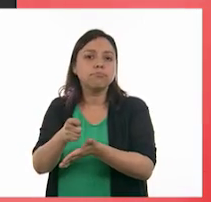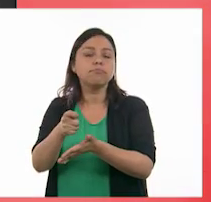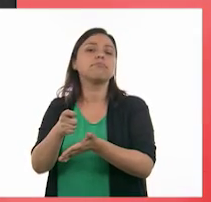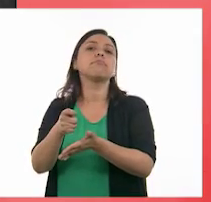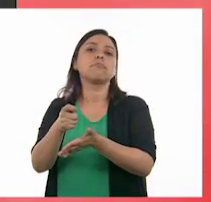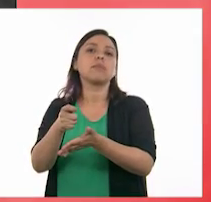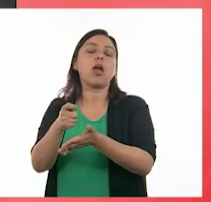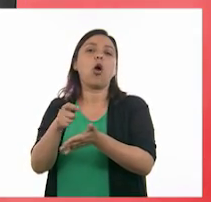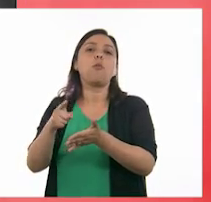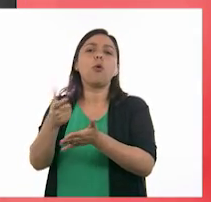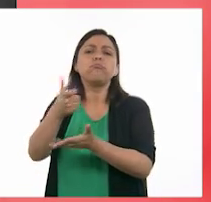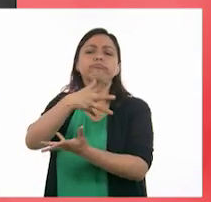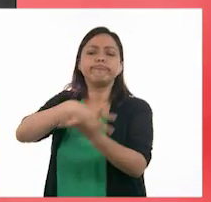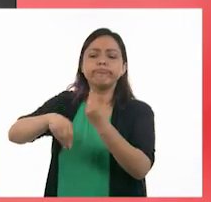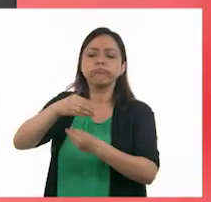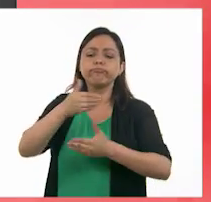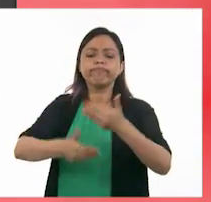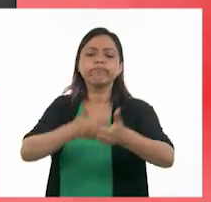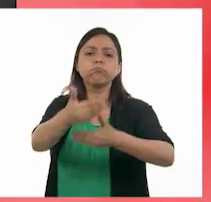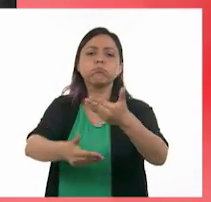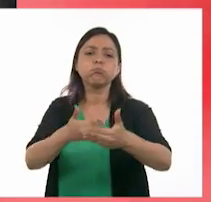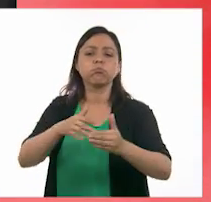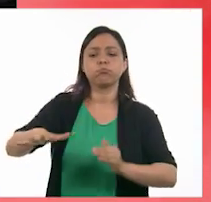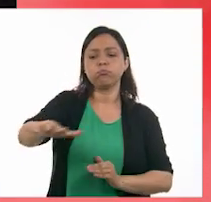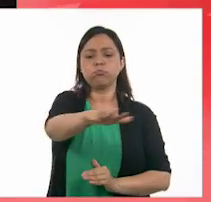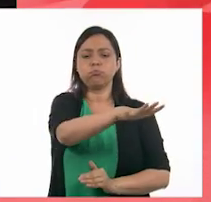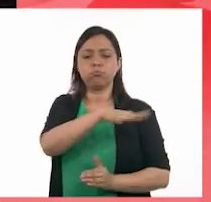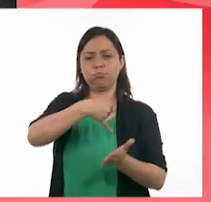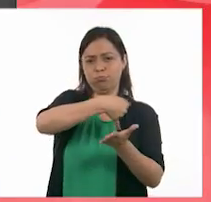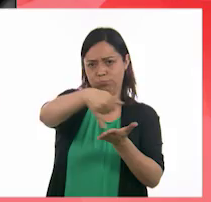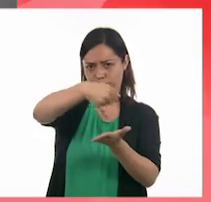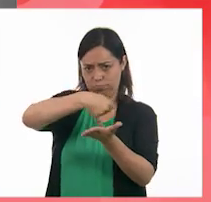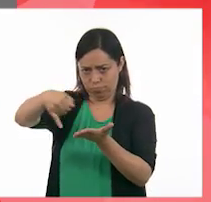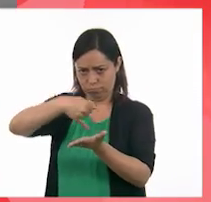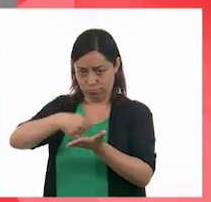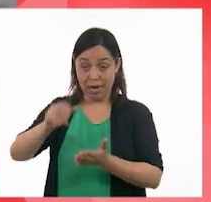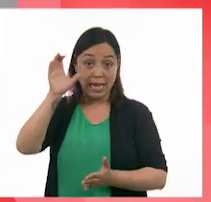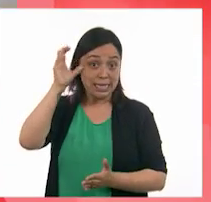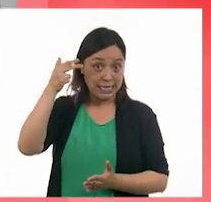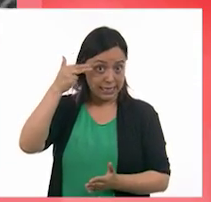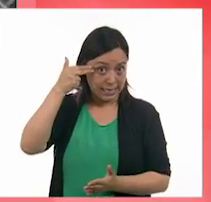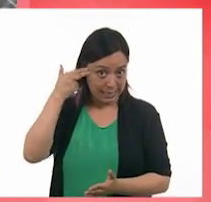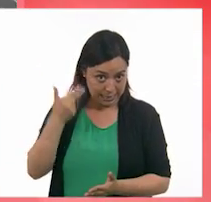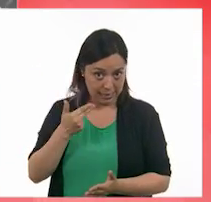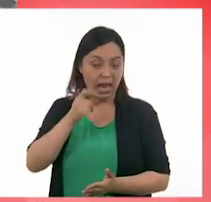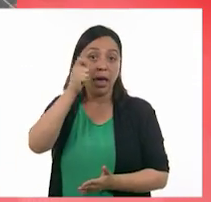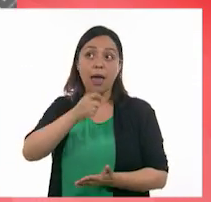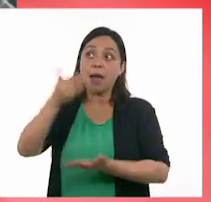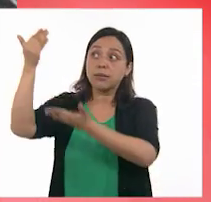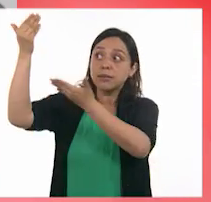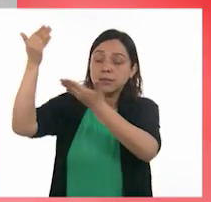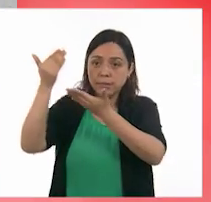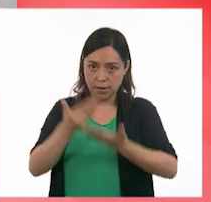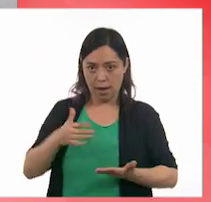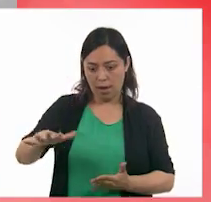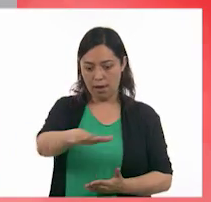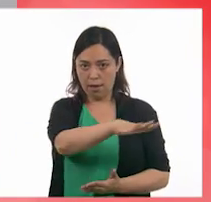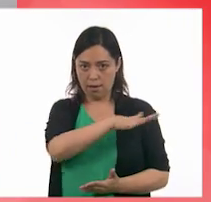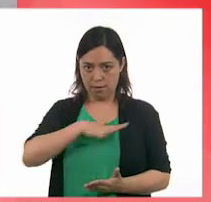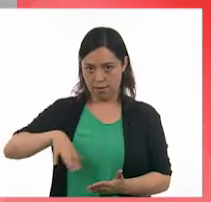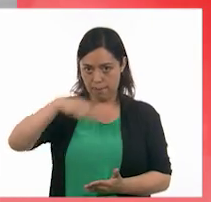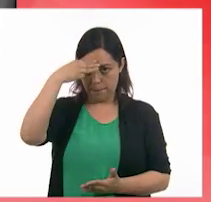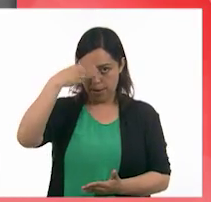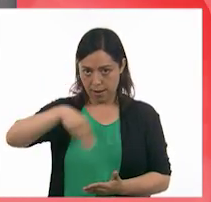motor de desarrollo de la ciudad es el Valle Agrícola. La comunidad china llega aquí a la zona de